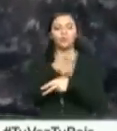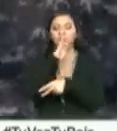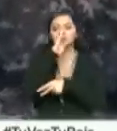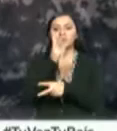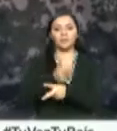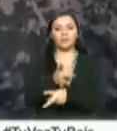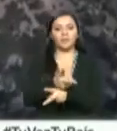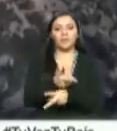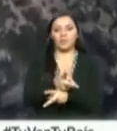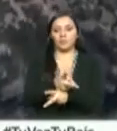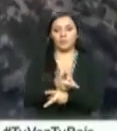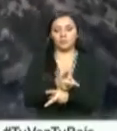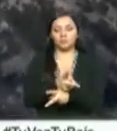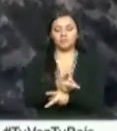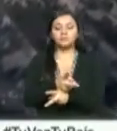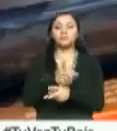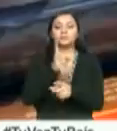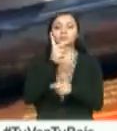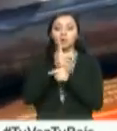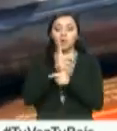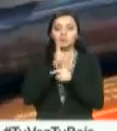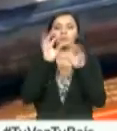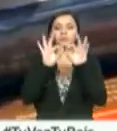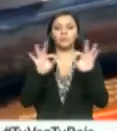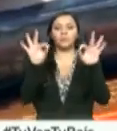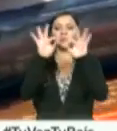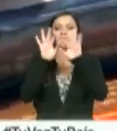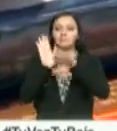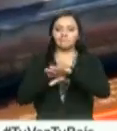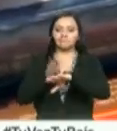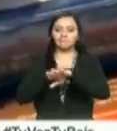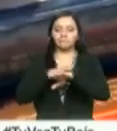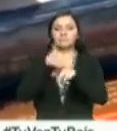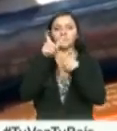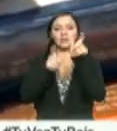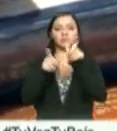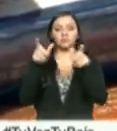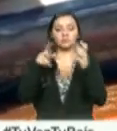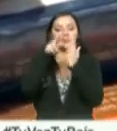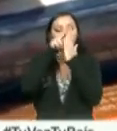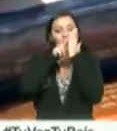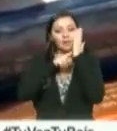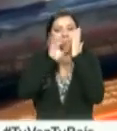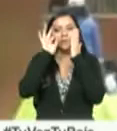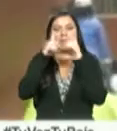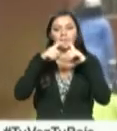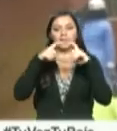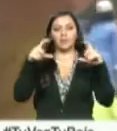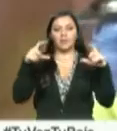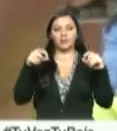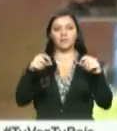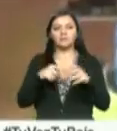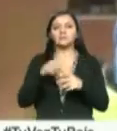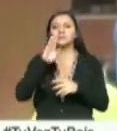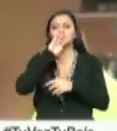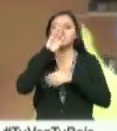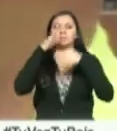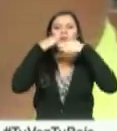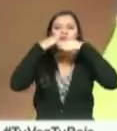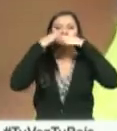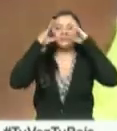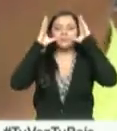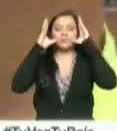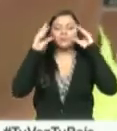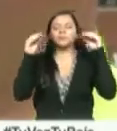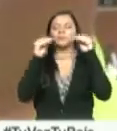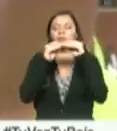nivel de peligrosidad, por lo que es necesario hacer un llamado a los ciudadanos para que lean las instrucciones. El mes de diciembre, que es el mes en